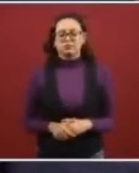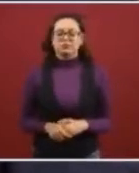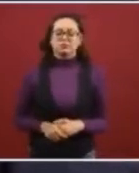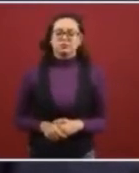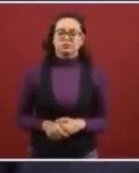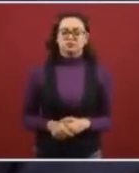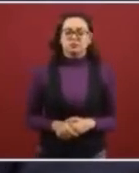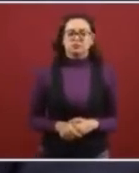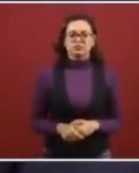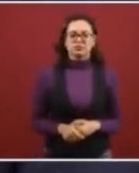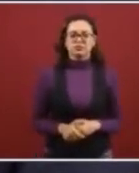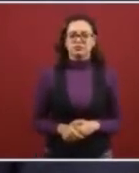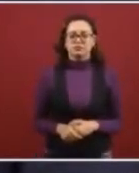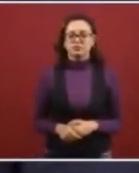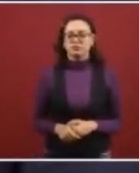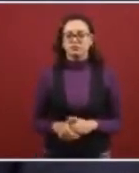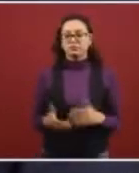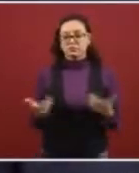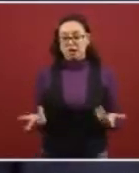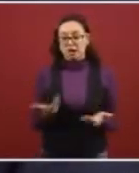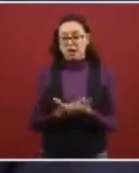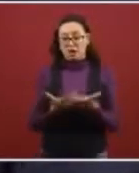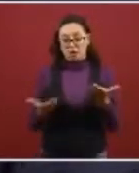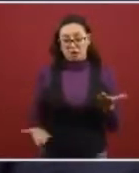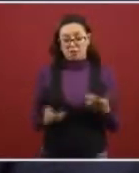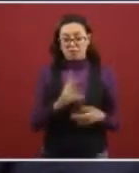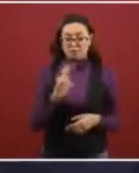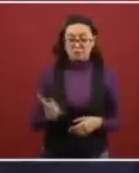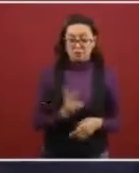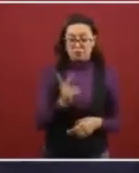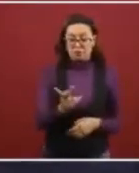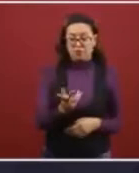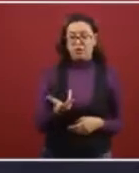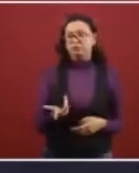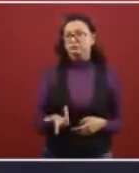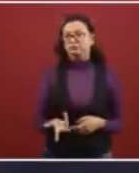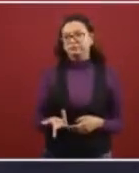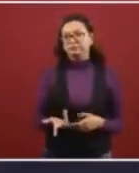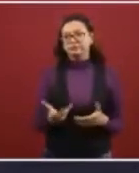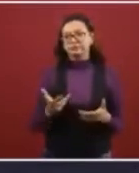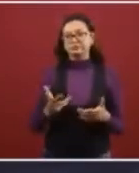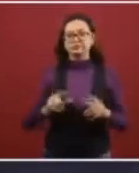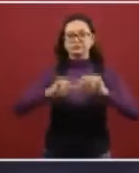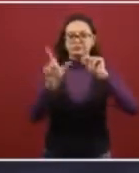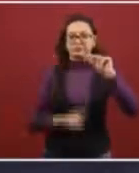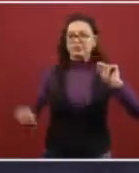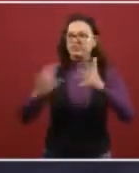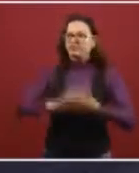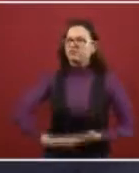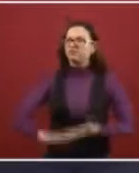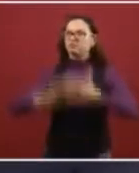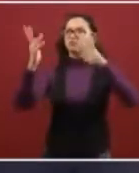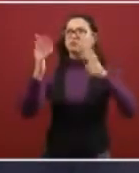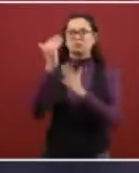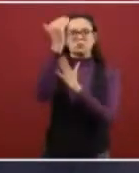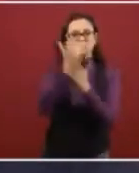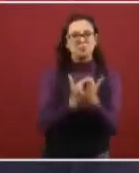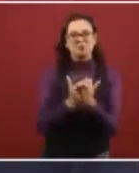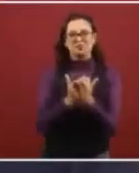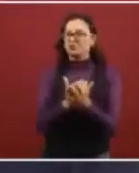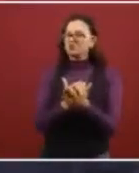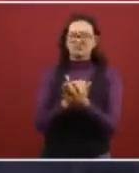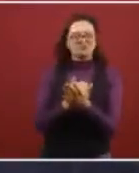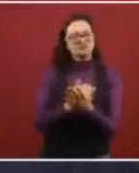so the question is, no why hemos podido haven't we been able to diminish la incidencia electiva? The pues es por una serie de